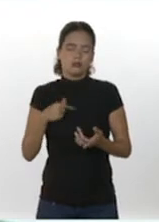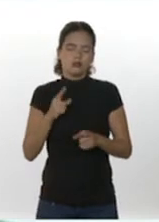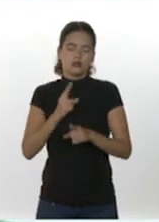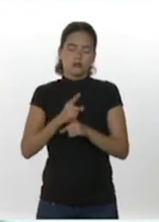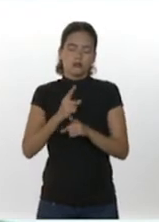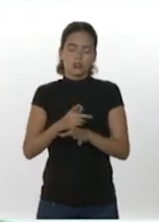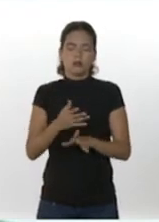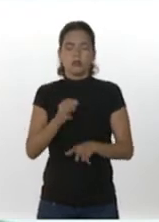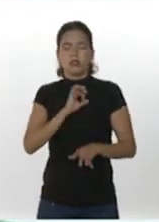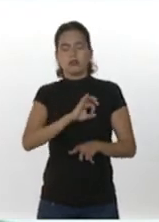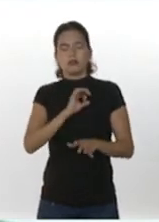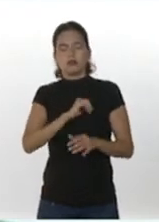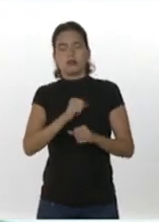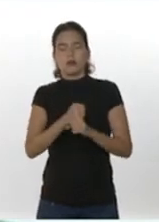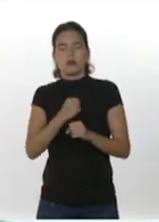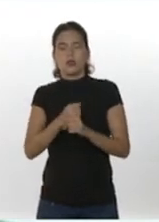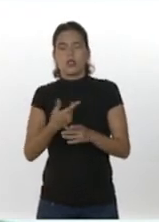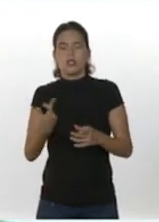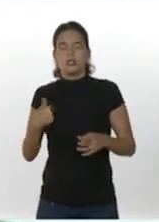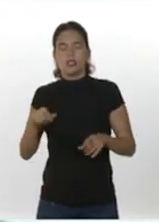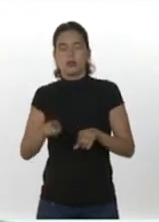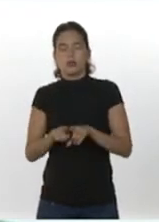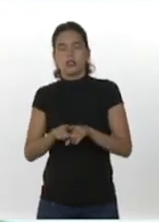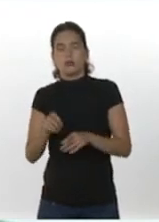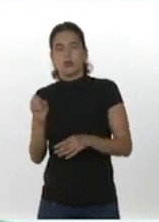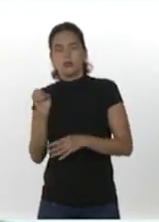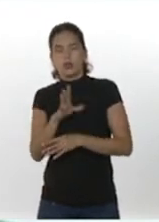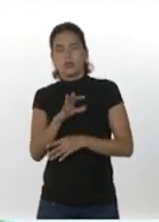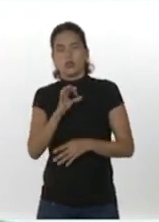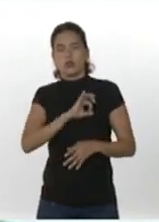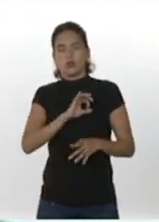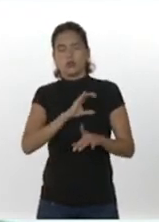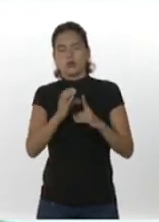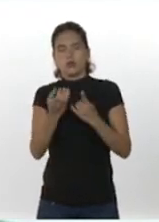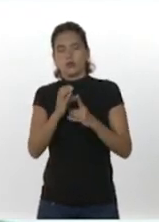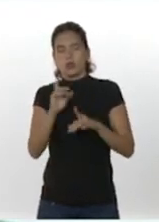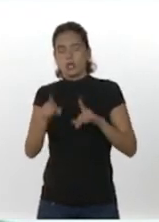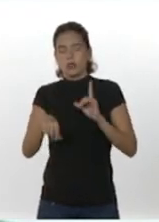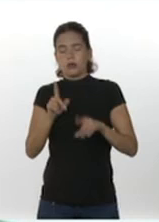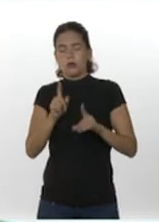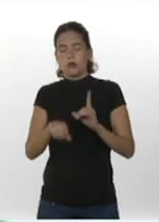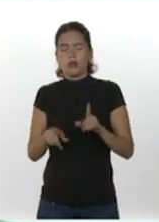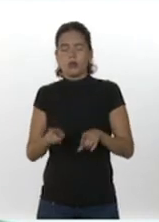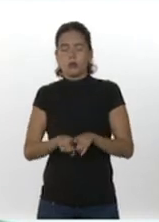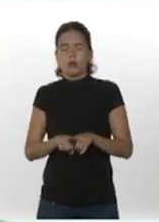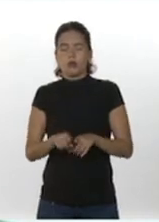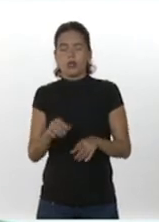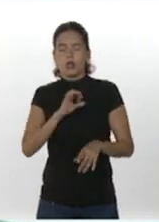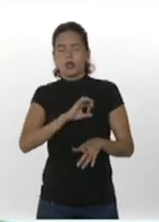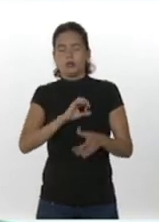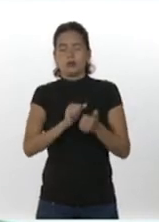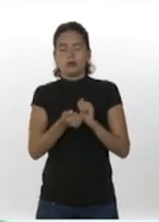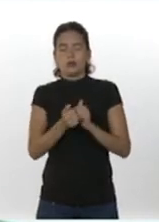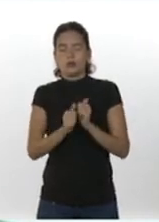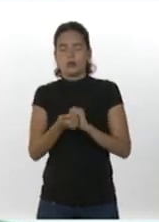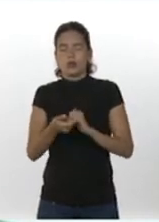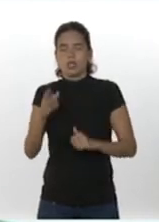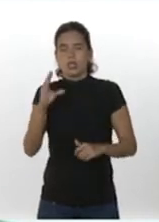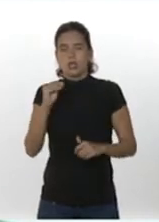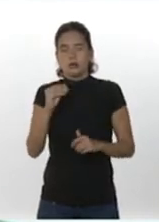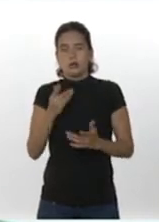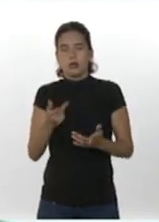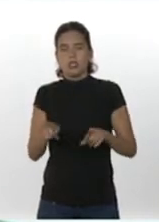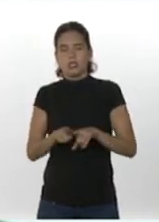integración sociolaboral. Tenemos también la proyección sociocultural, que es similar a esta proyección sociodeportiva de la que les hablaba. Y está